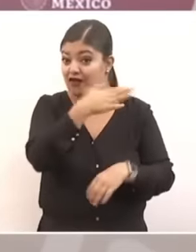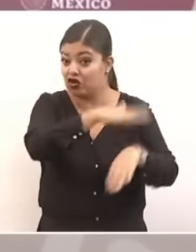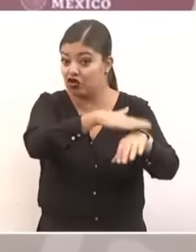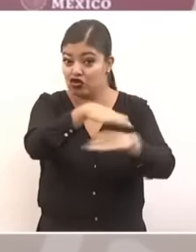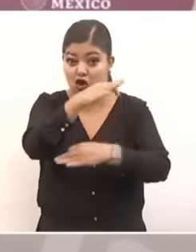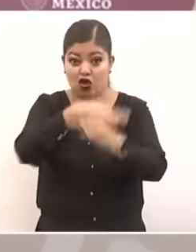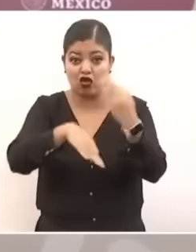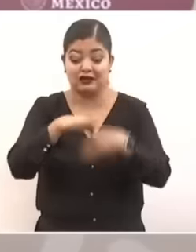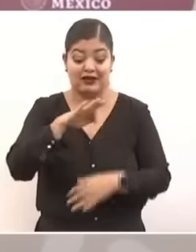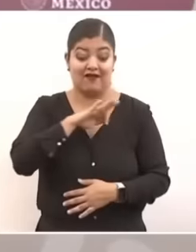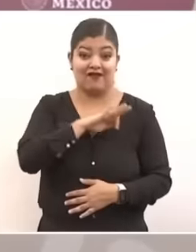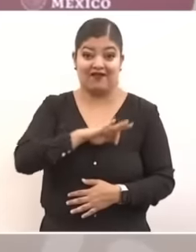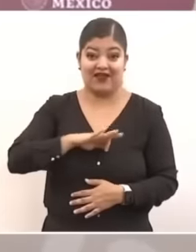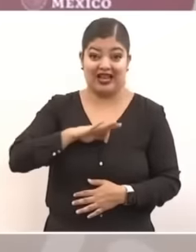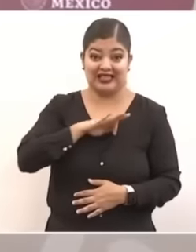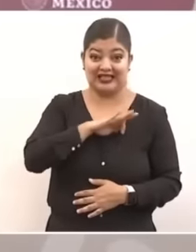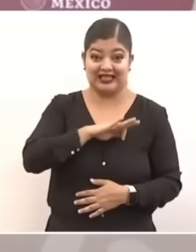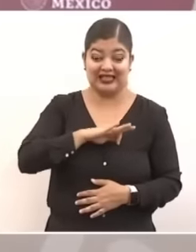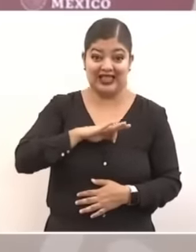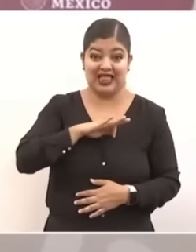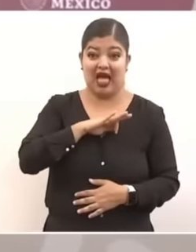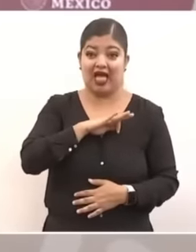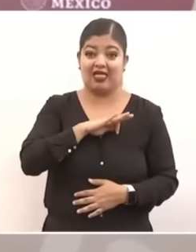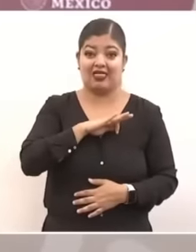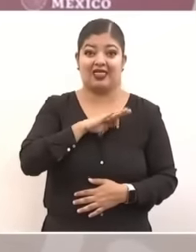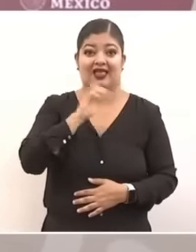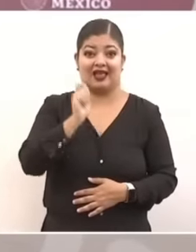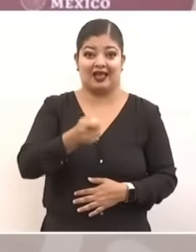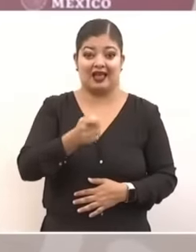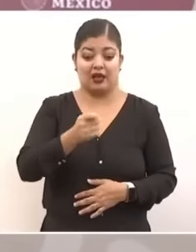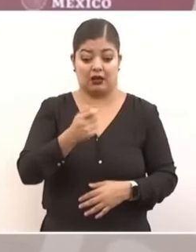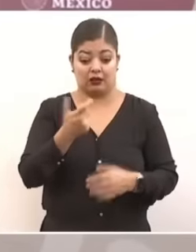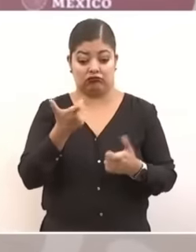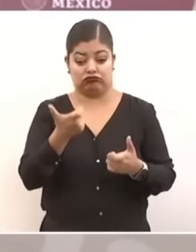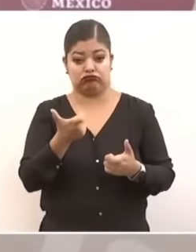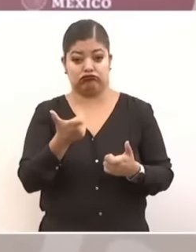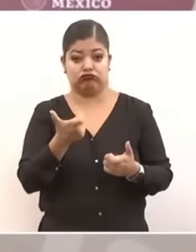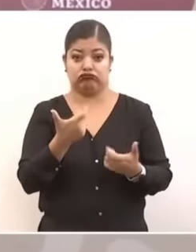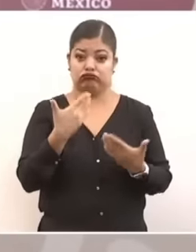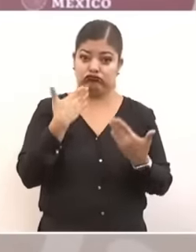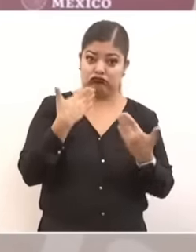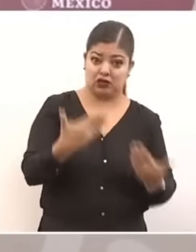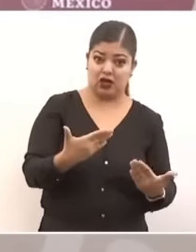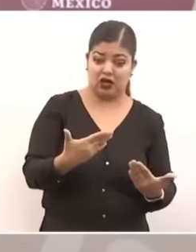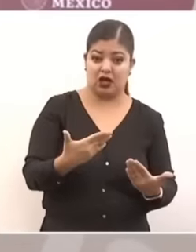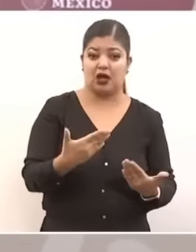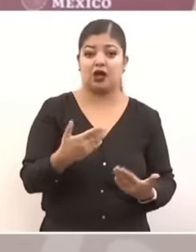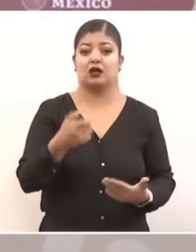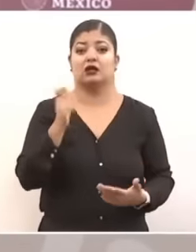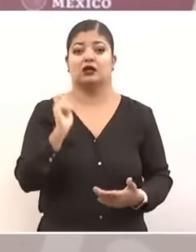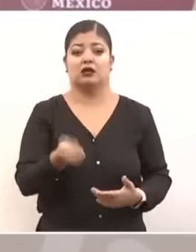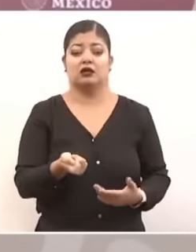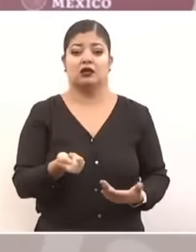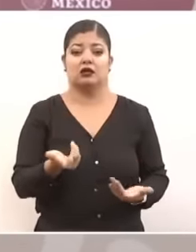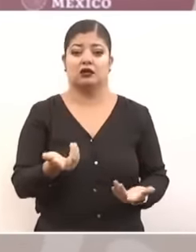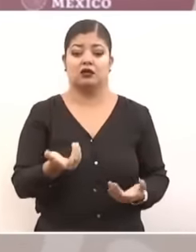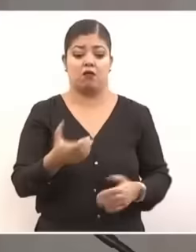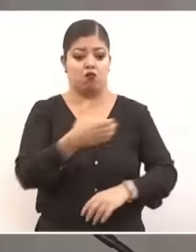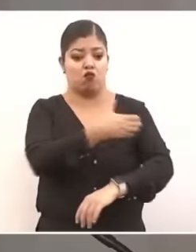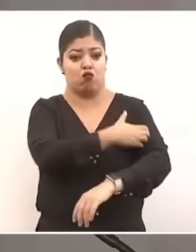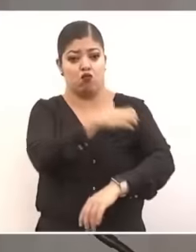la felicidad no es acumular bienes materiales ni tener